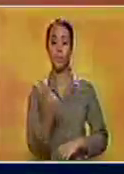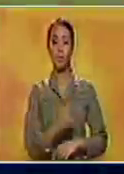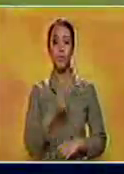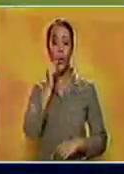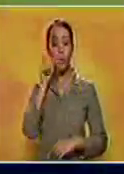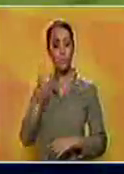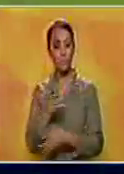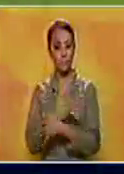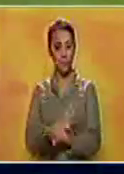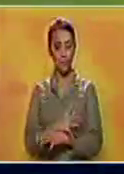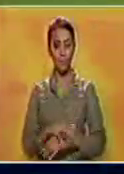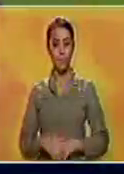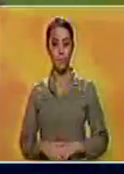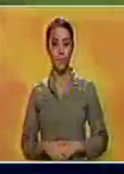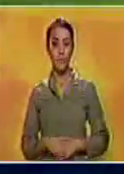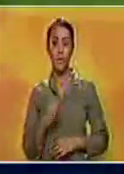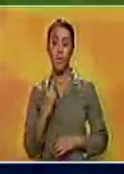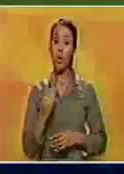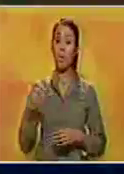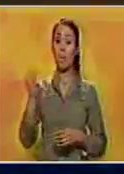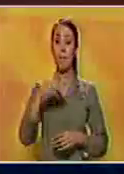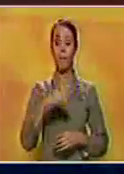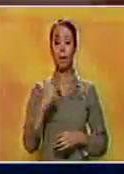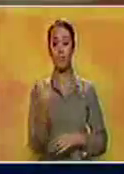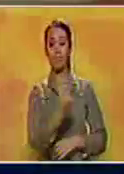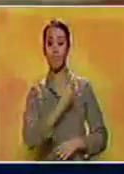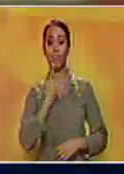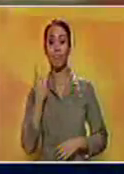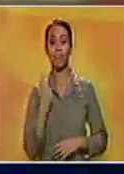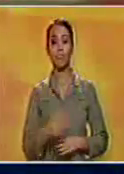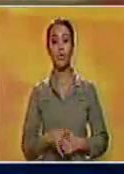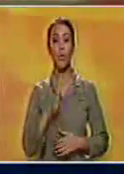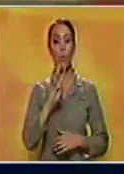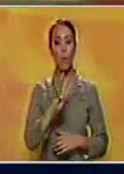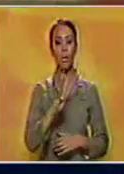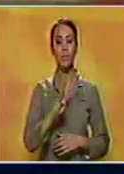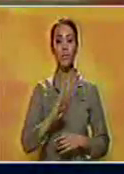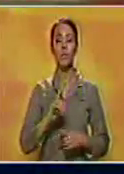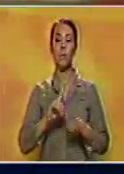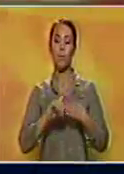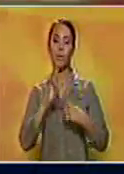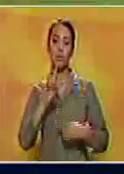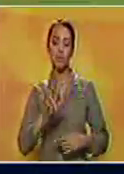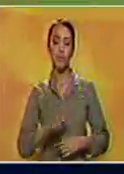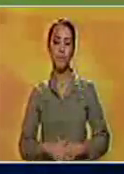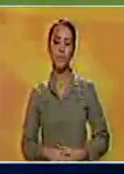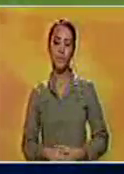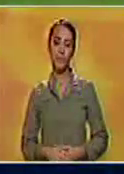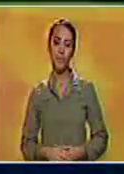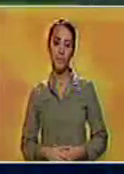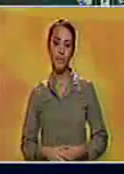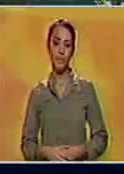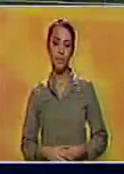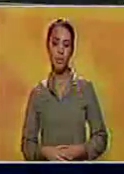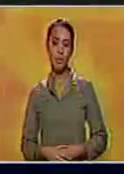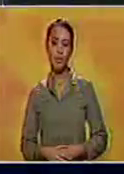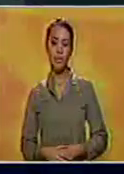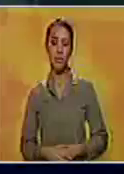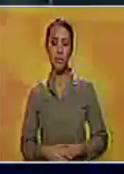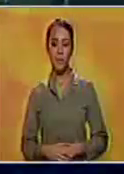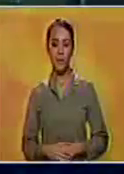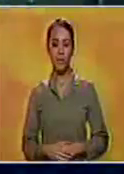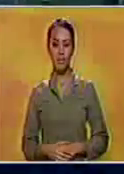con imparable trajo 2 al plato para poner la pizarra 4-3. Aún con los rapaces en la